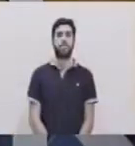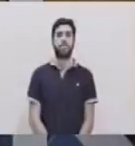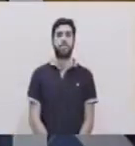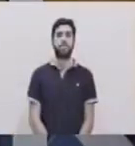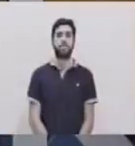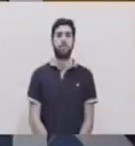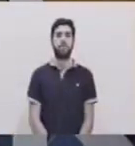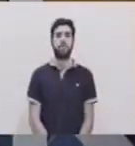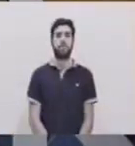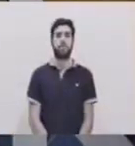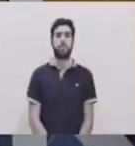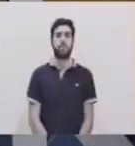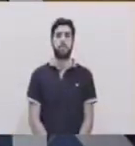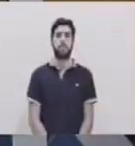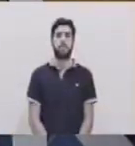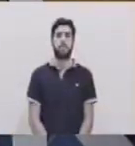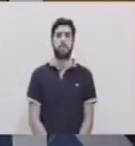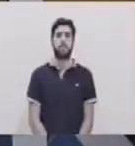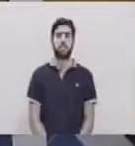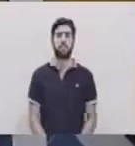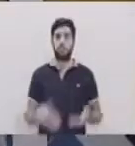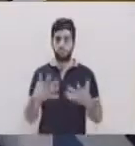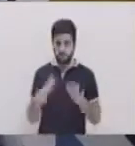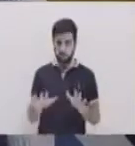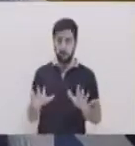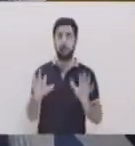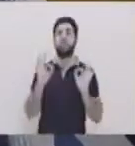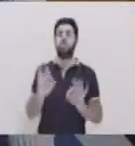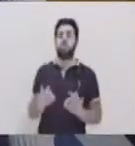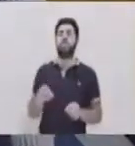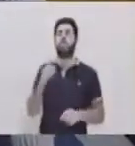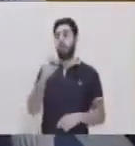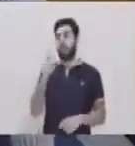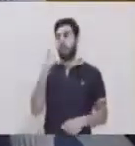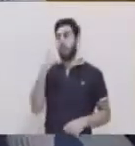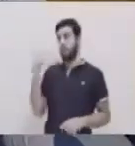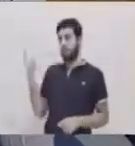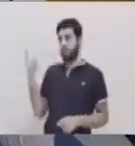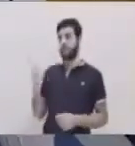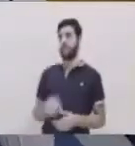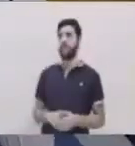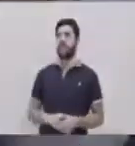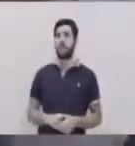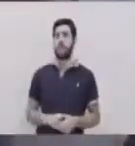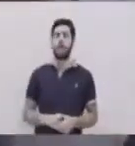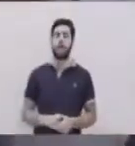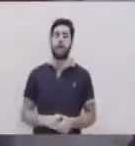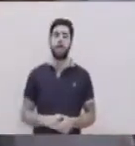Y la vuelvo a marcar. La elipse allá. Acá. Sí, por favor.